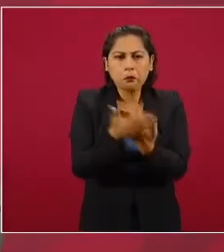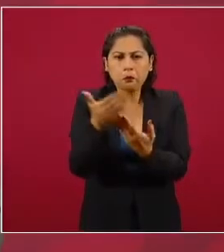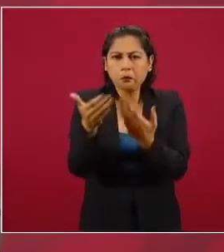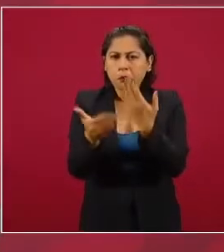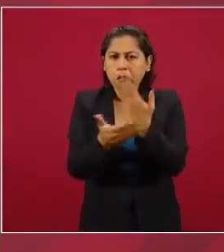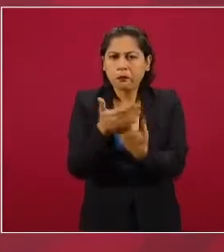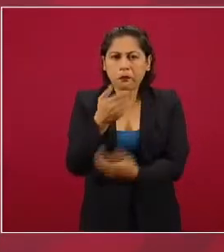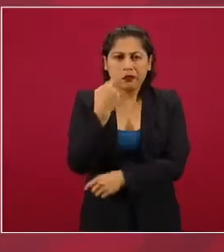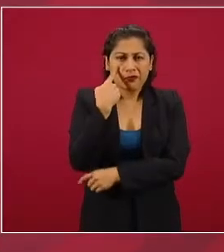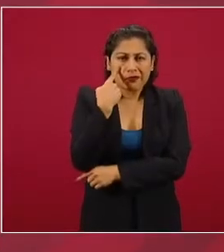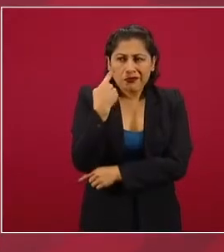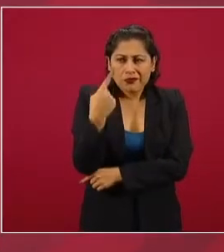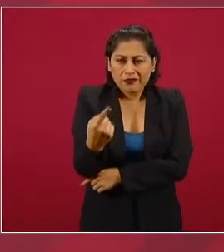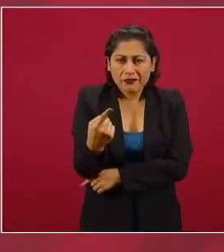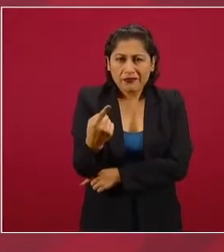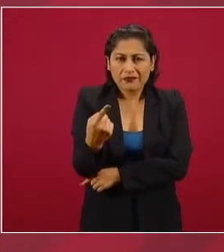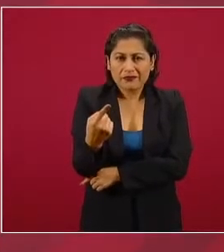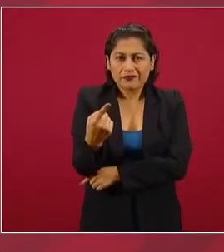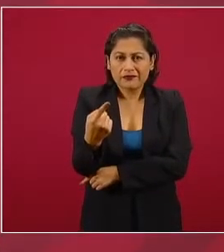escenográfico.